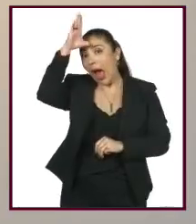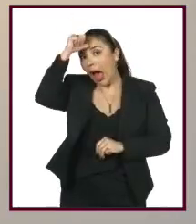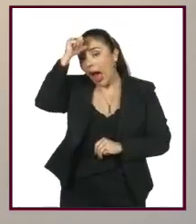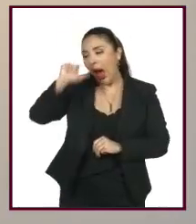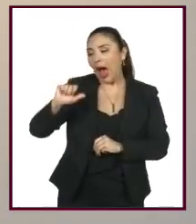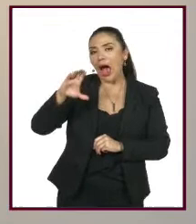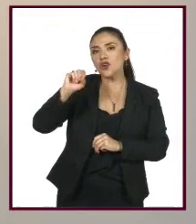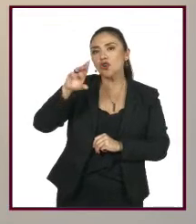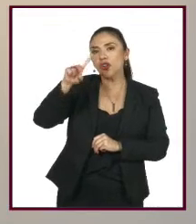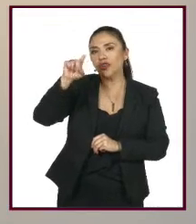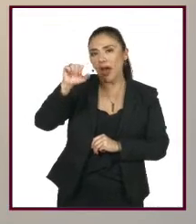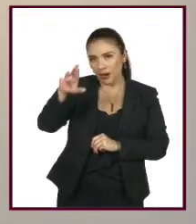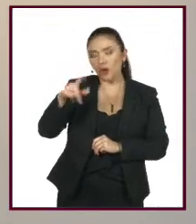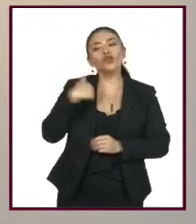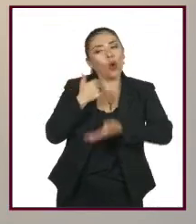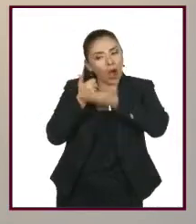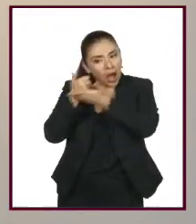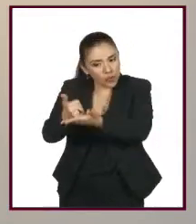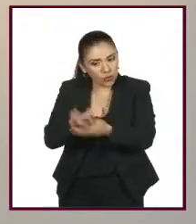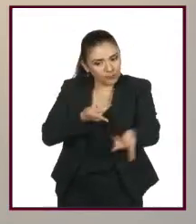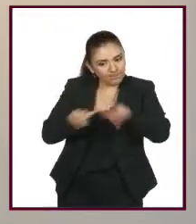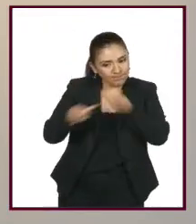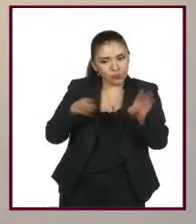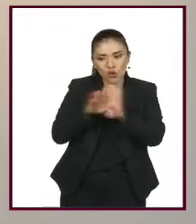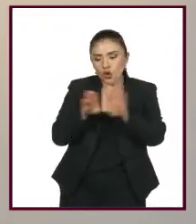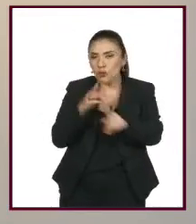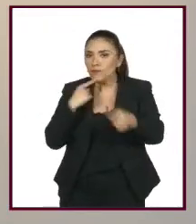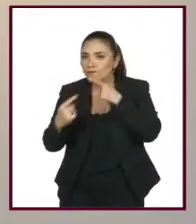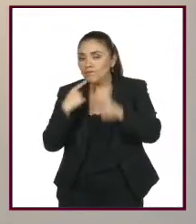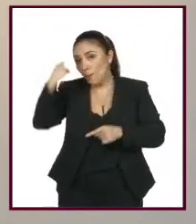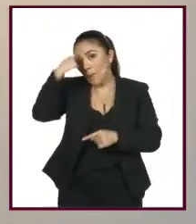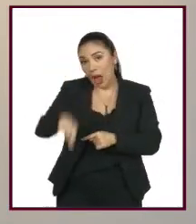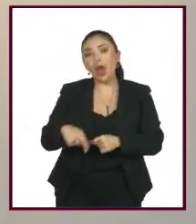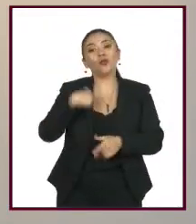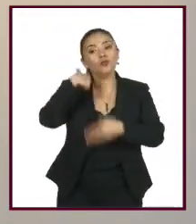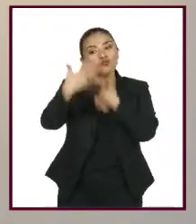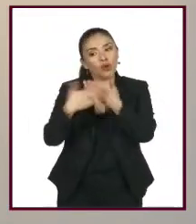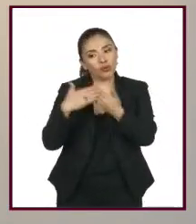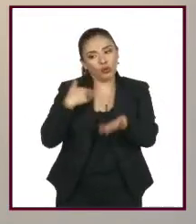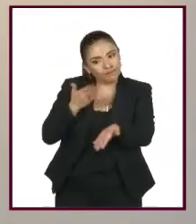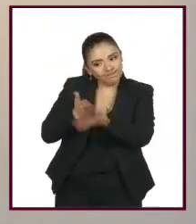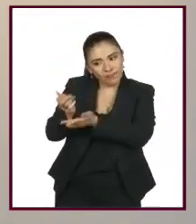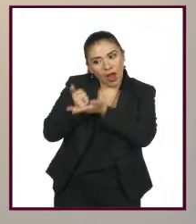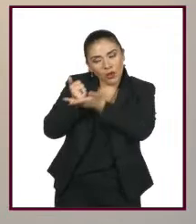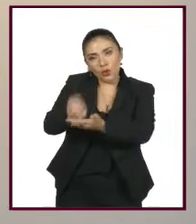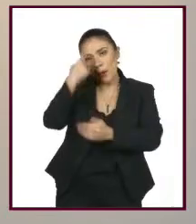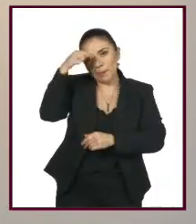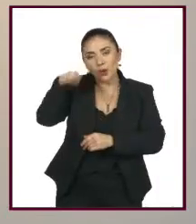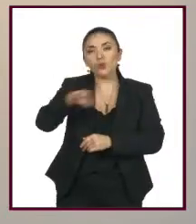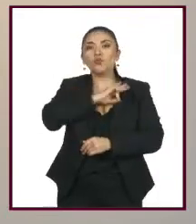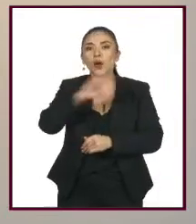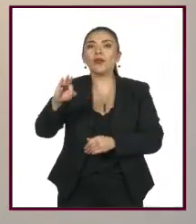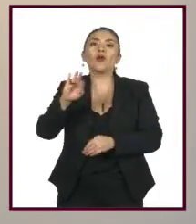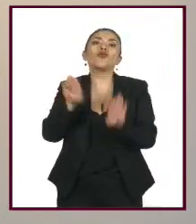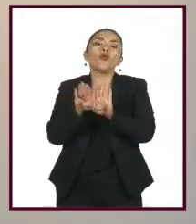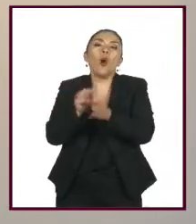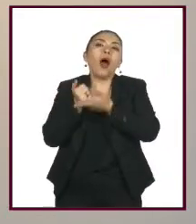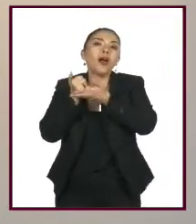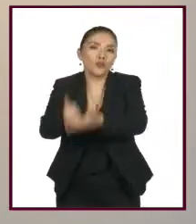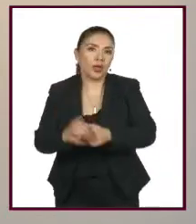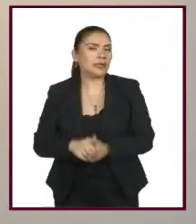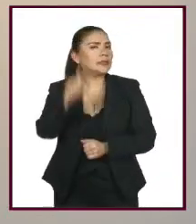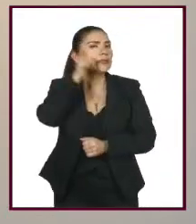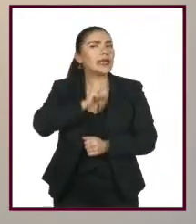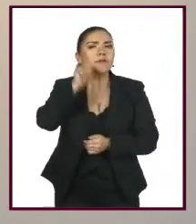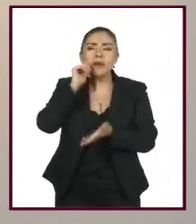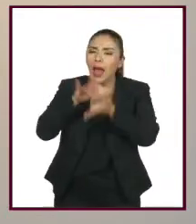a orientar, se van a hacer estrategias de intervención para pues poderles ayudar. Siempre